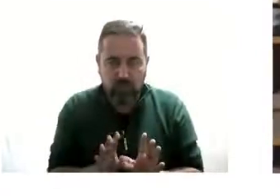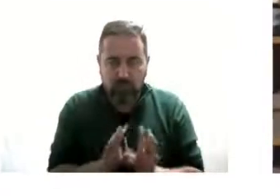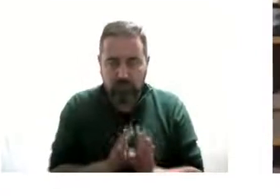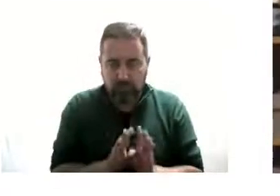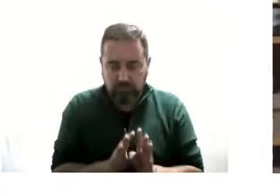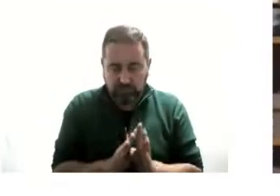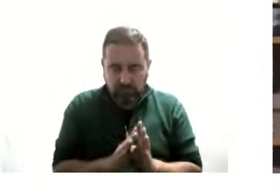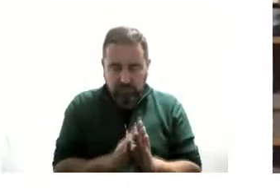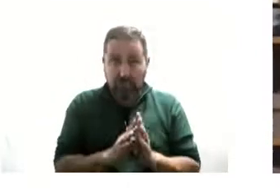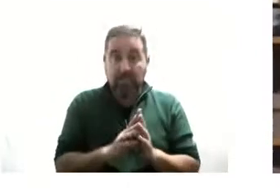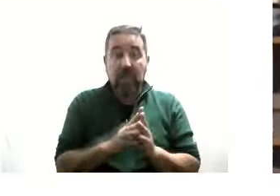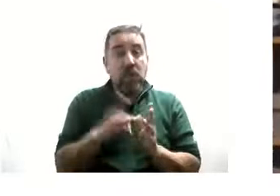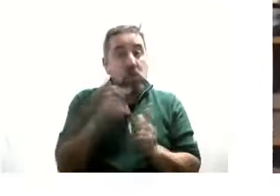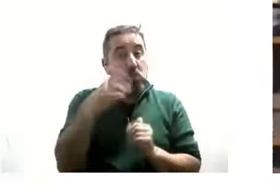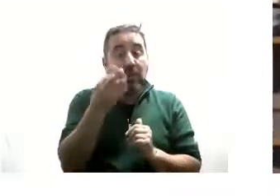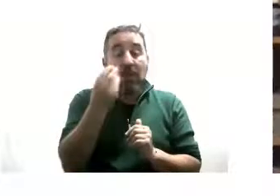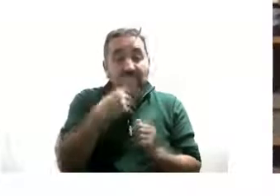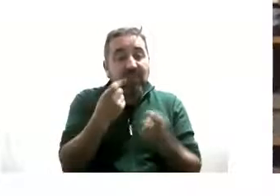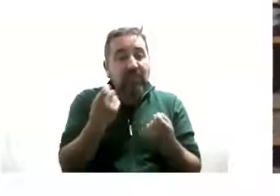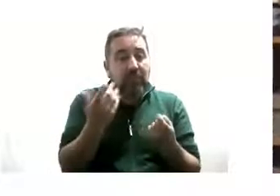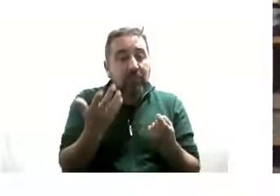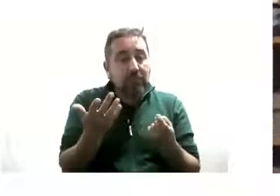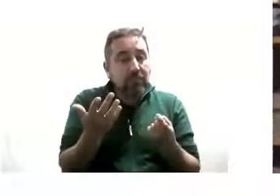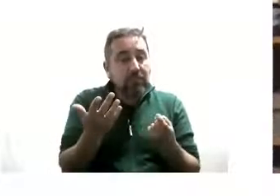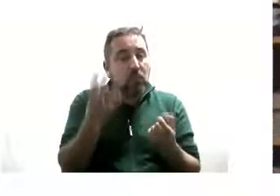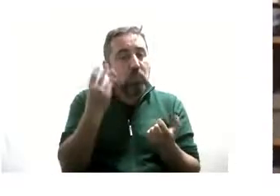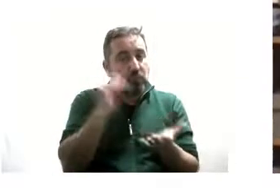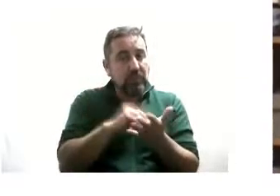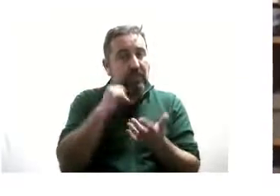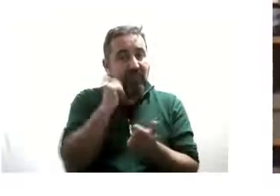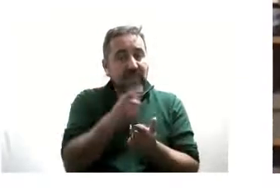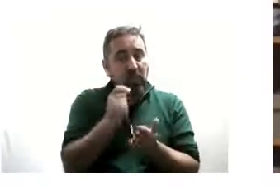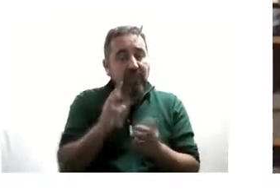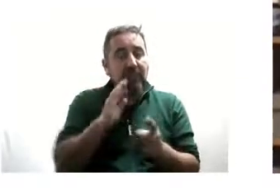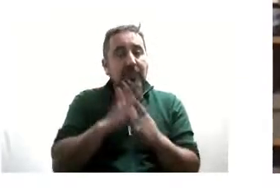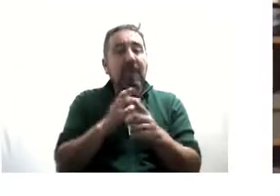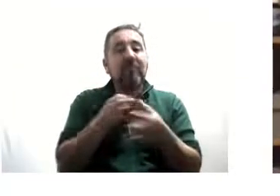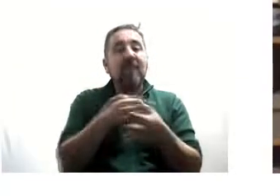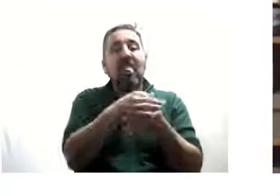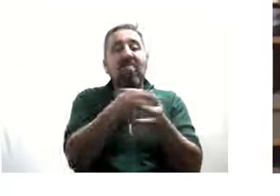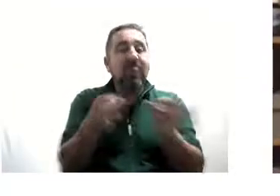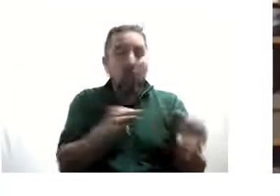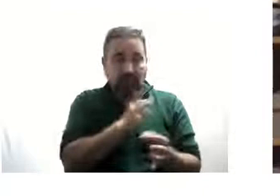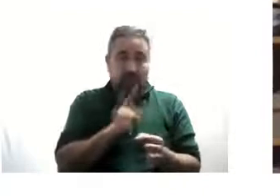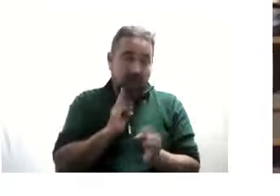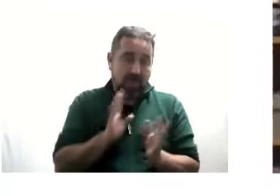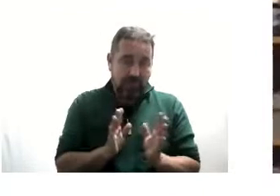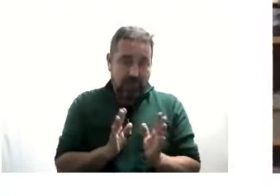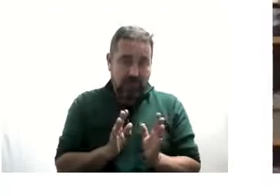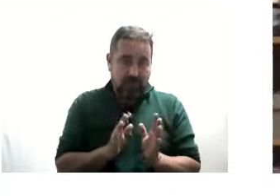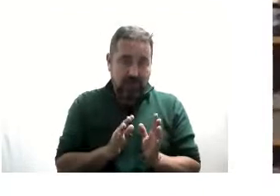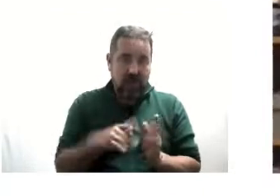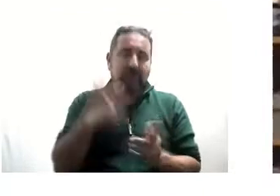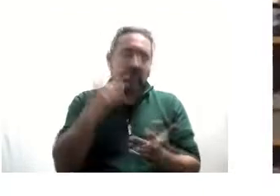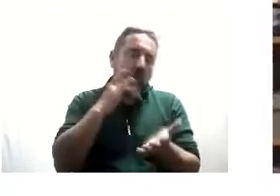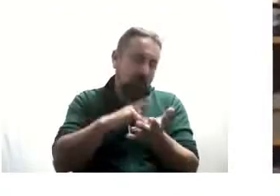Y quizá la única que te has dejado es la que se pregunta con mucha frecuencia, es la de las células madre, pero si no recuerdo mal tenemos una clase